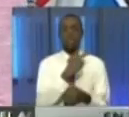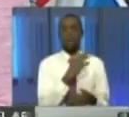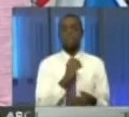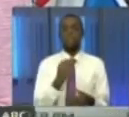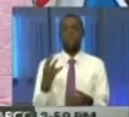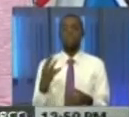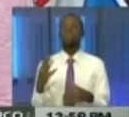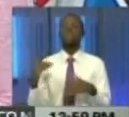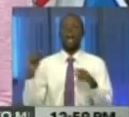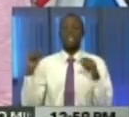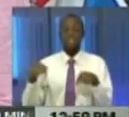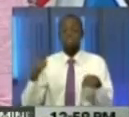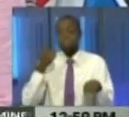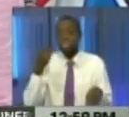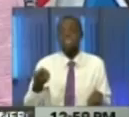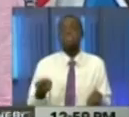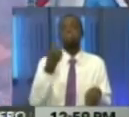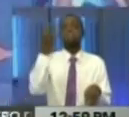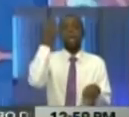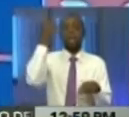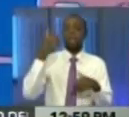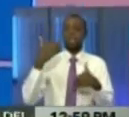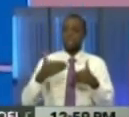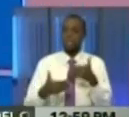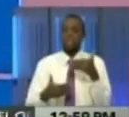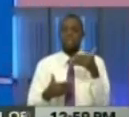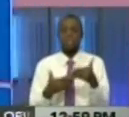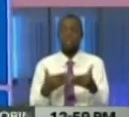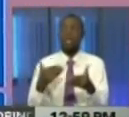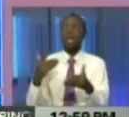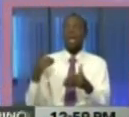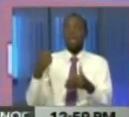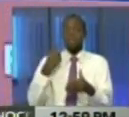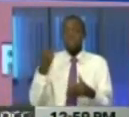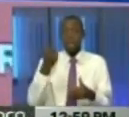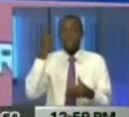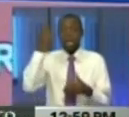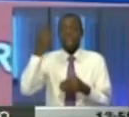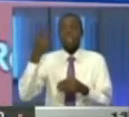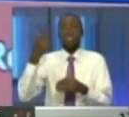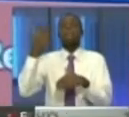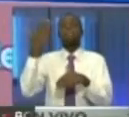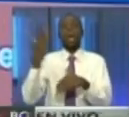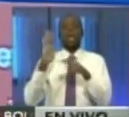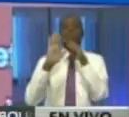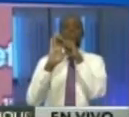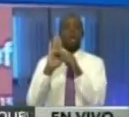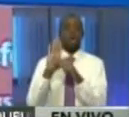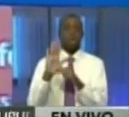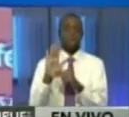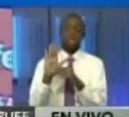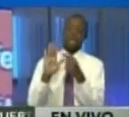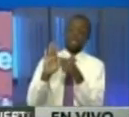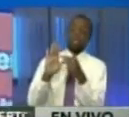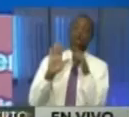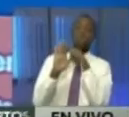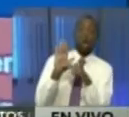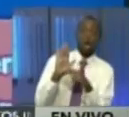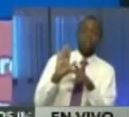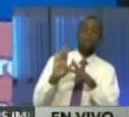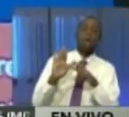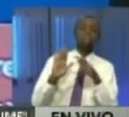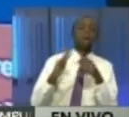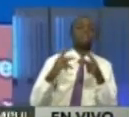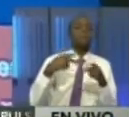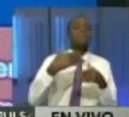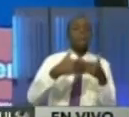y luego estas normas nos sirvieron para hacer las normas mejoradas y esa experiencia para las normas que hicimos